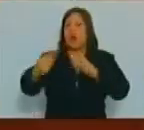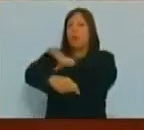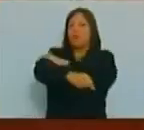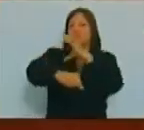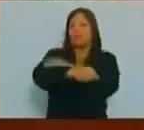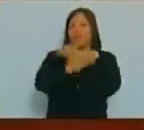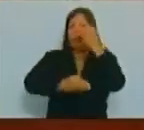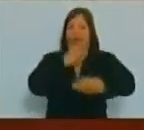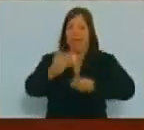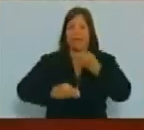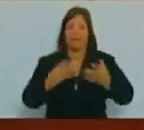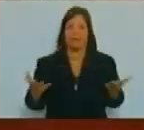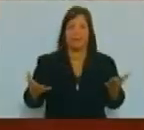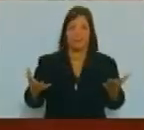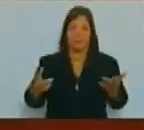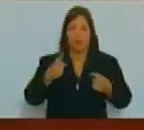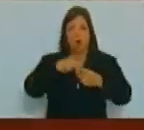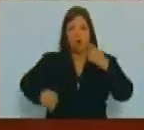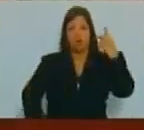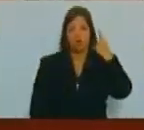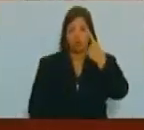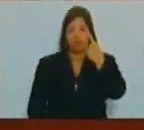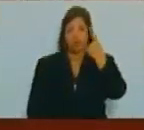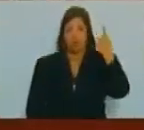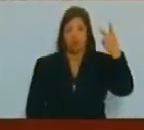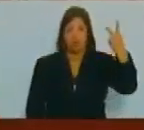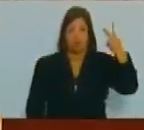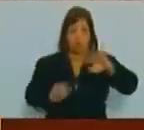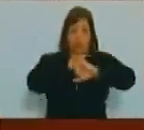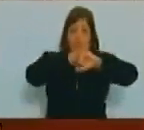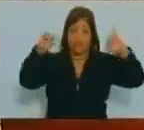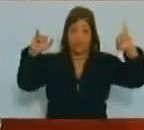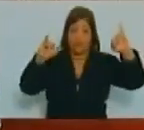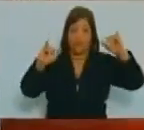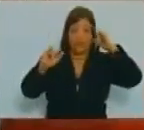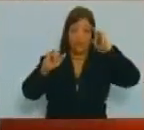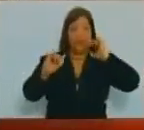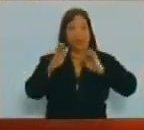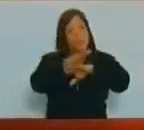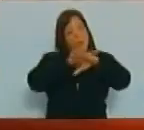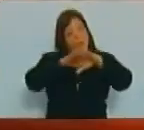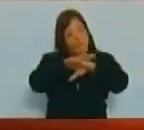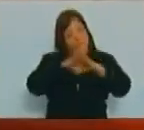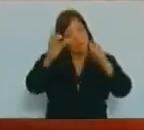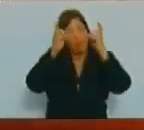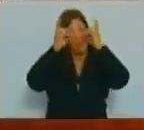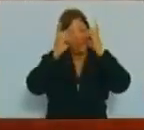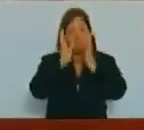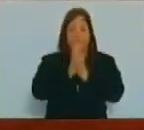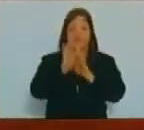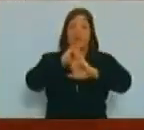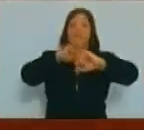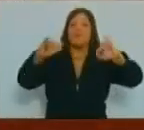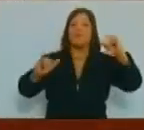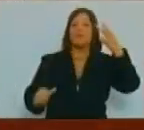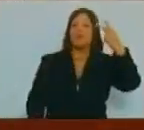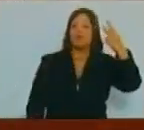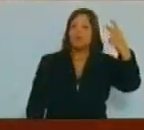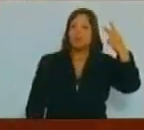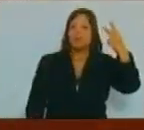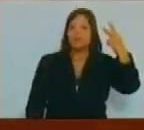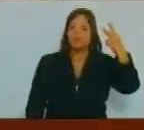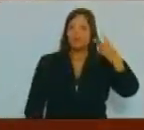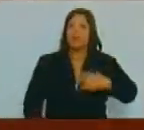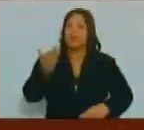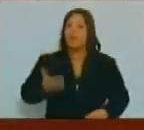y otro caso dos casi tomas para cerrar presidenta con su permiso los casinos para cerrar porque